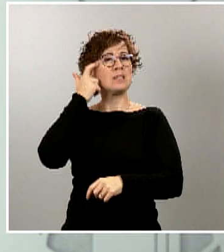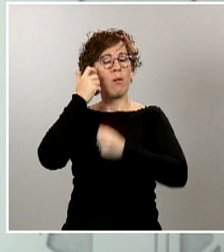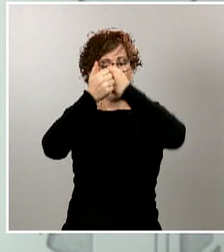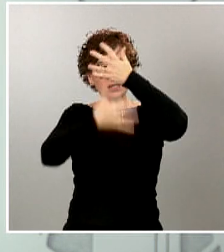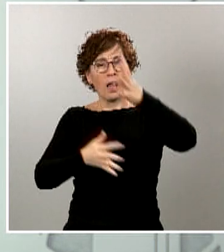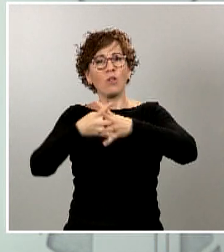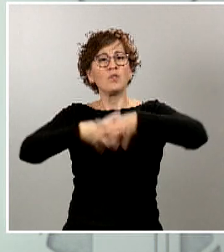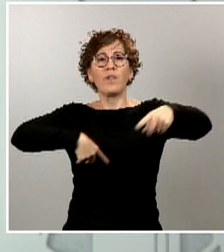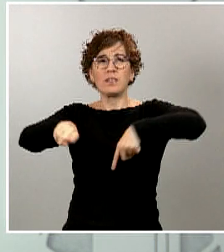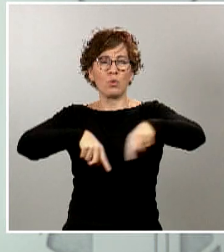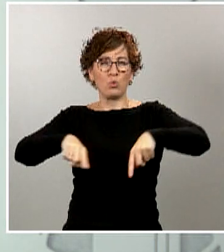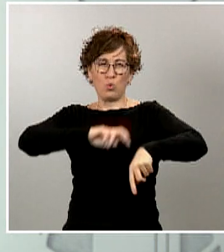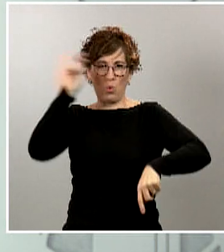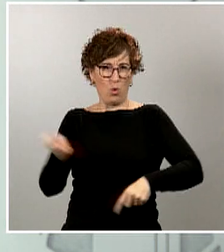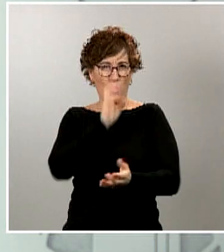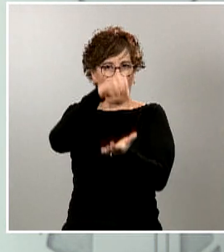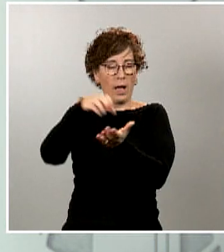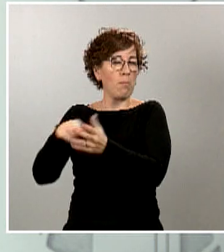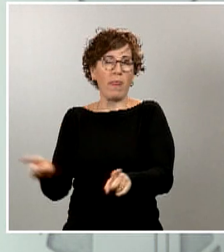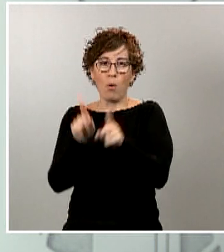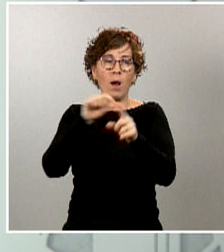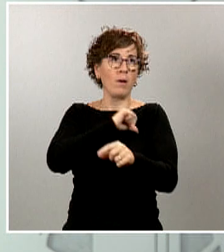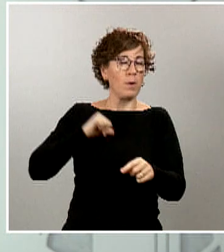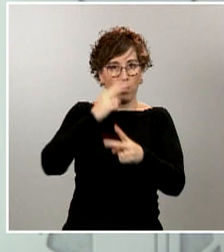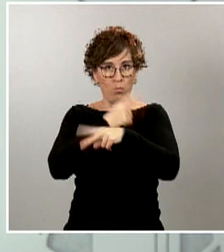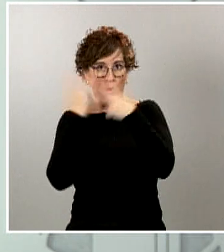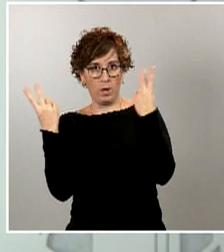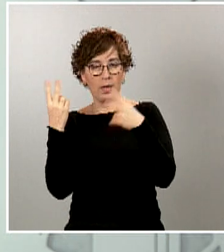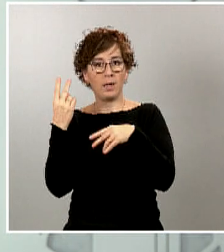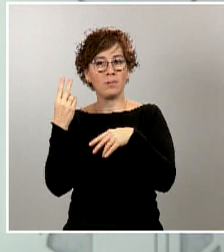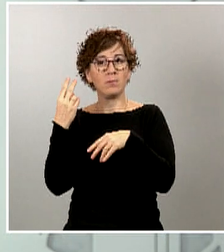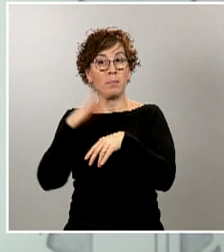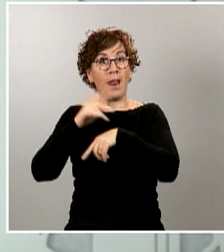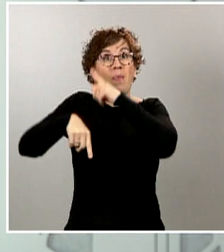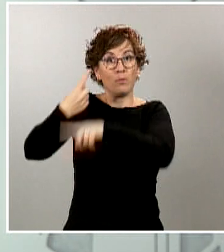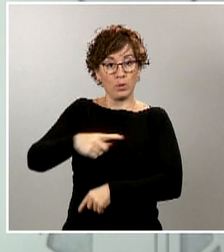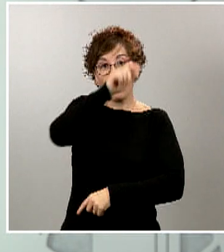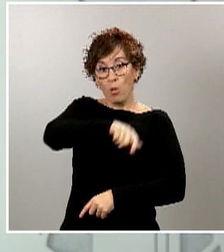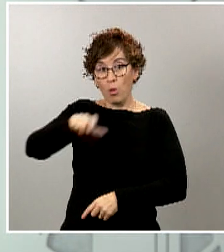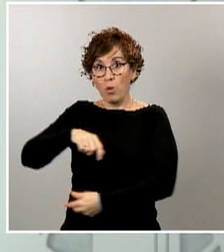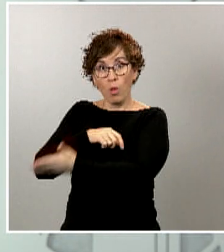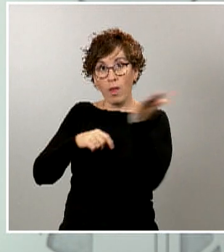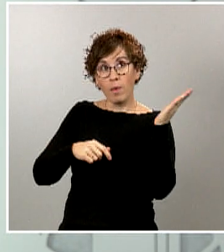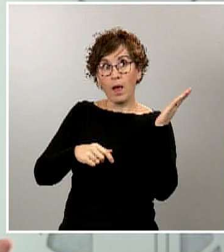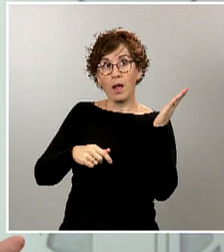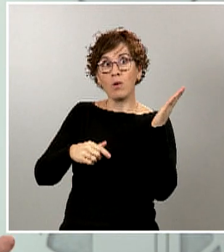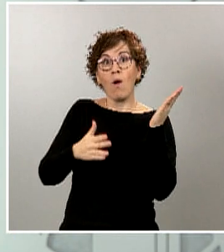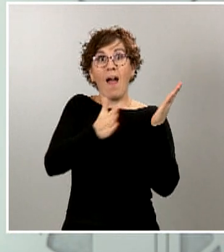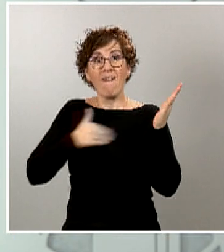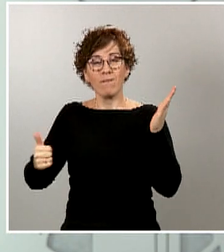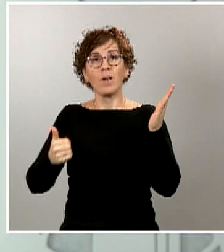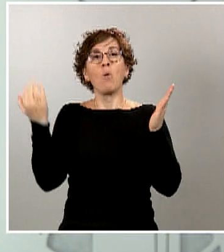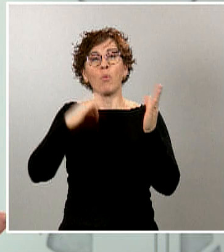bien sean privadas, para poder facilitar a aquellos ciudadanos que así lo deseen un aislamiento en la estrategia